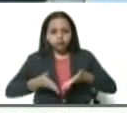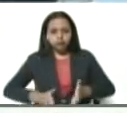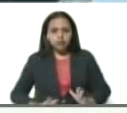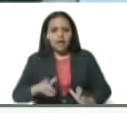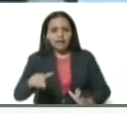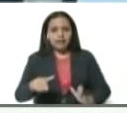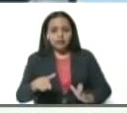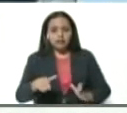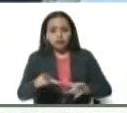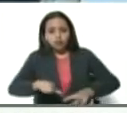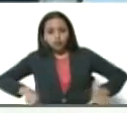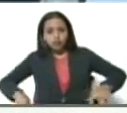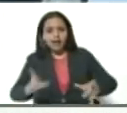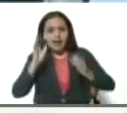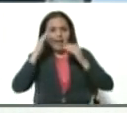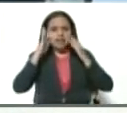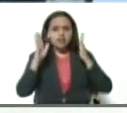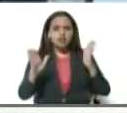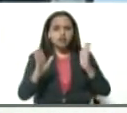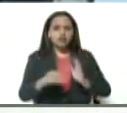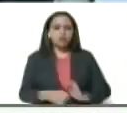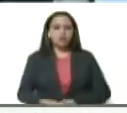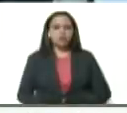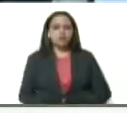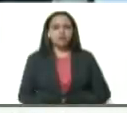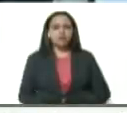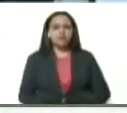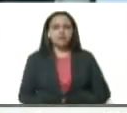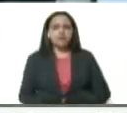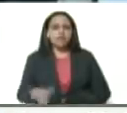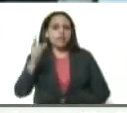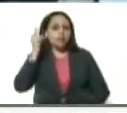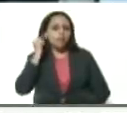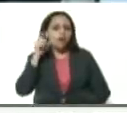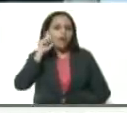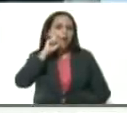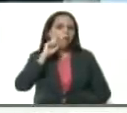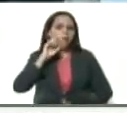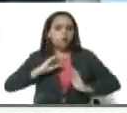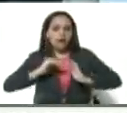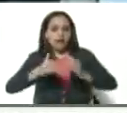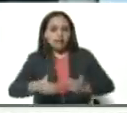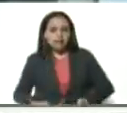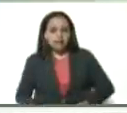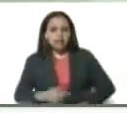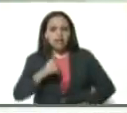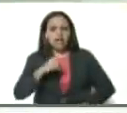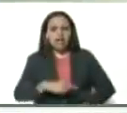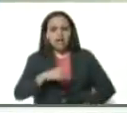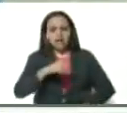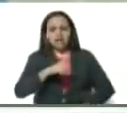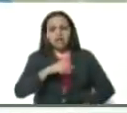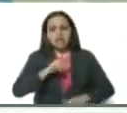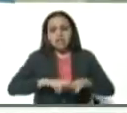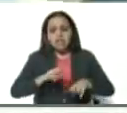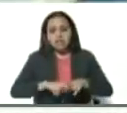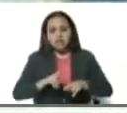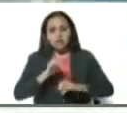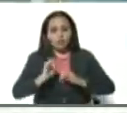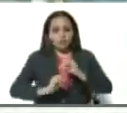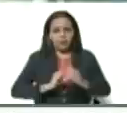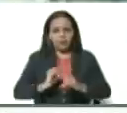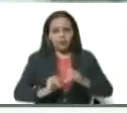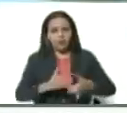área vamos a tener la atención de mujeres embarazadas, y los niños en edad pediátrica